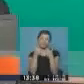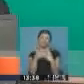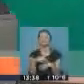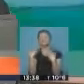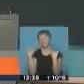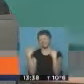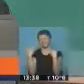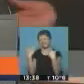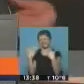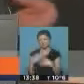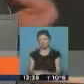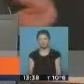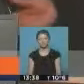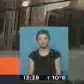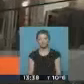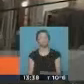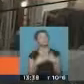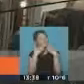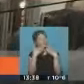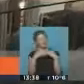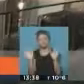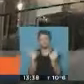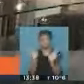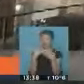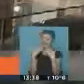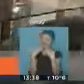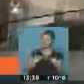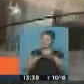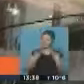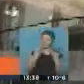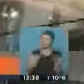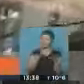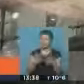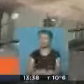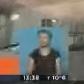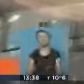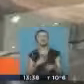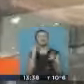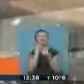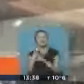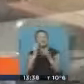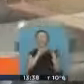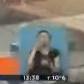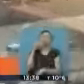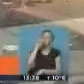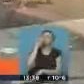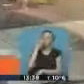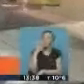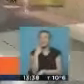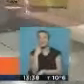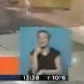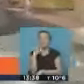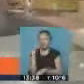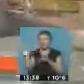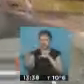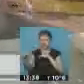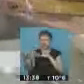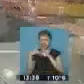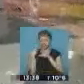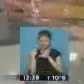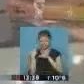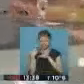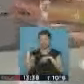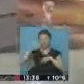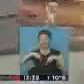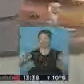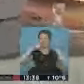Andrea felicitaciones Muchas gracias eh No por favor Gracias por invitar sa siempre las consultas en de lo que tiene que ver con ansés siempre presente en la